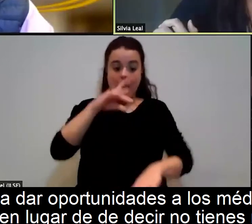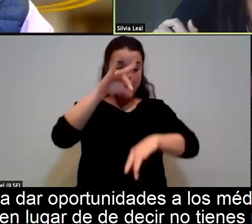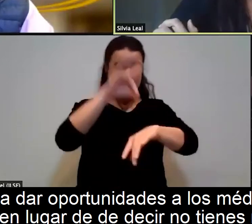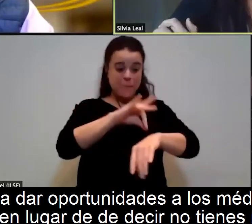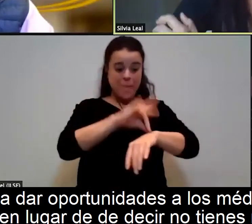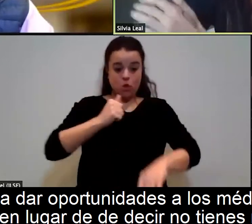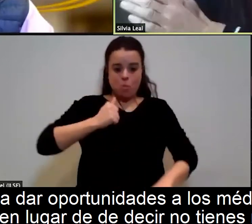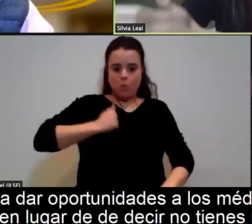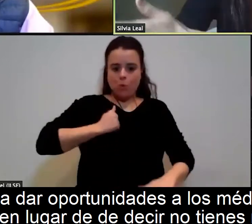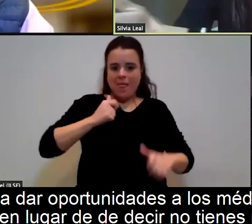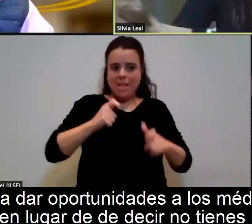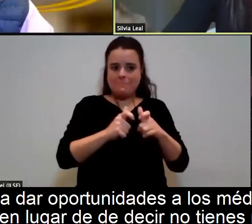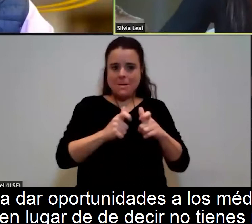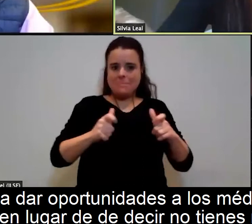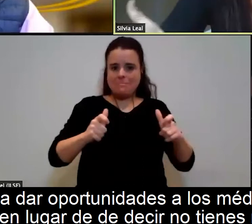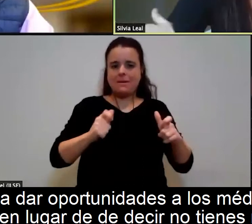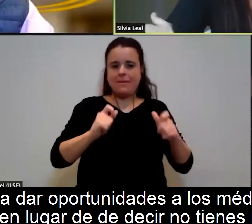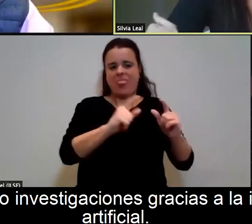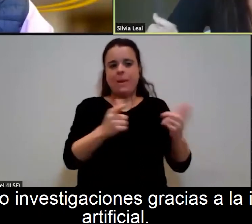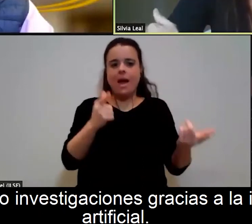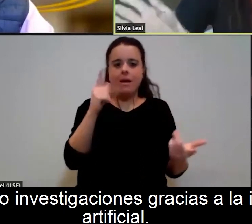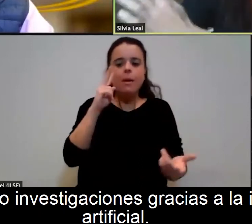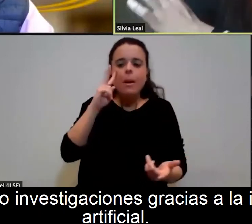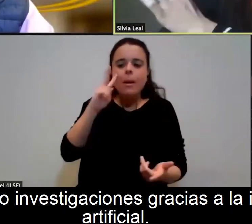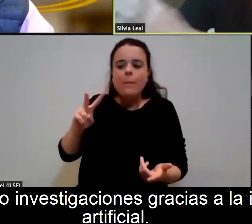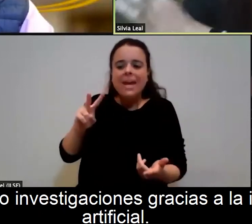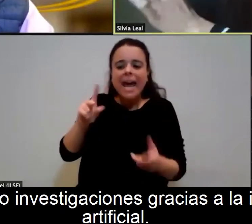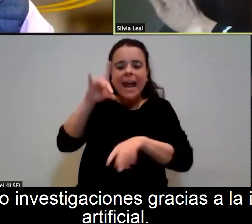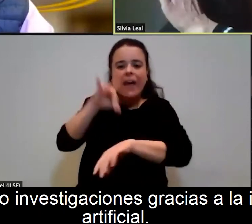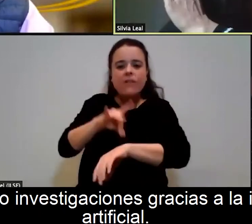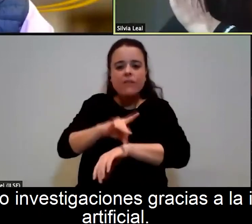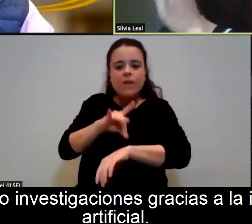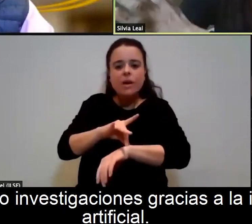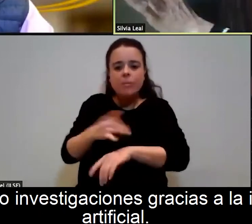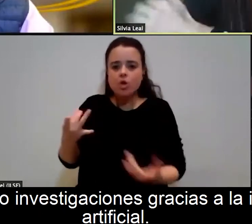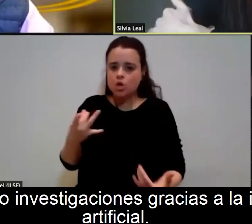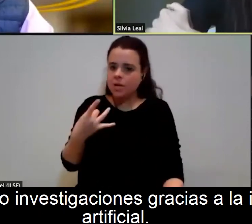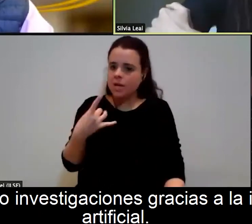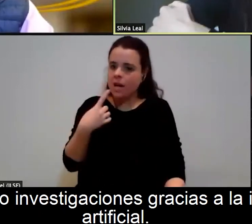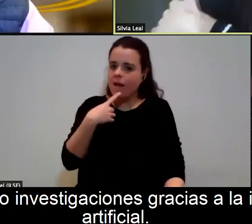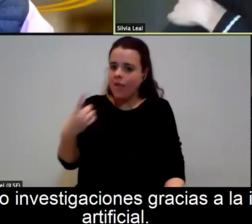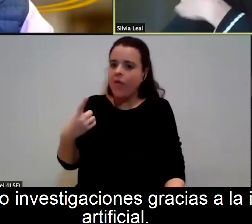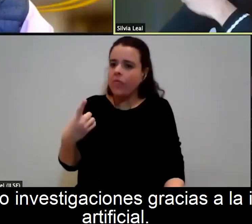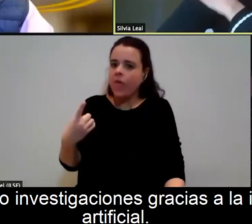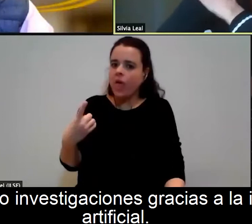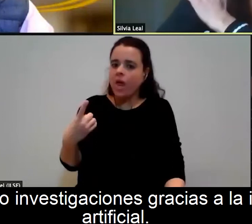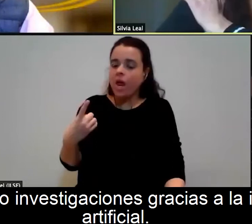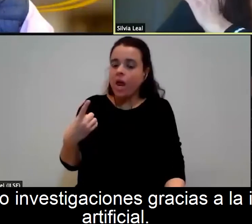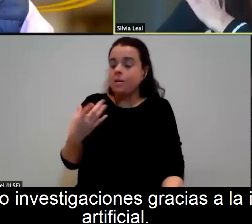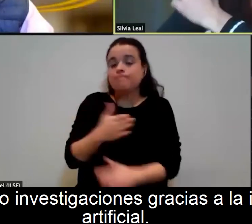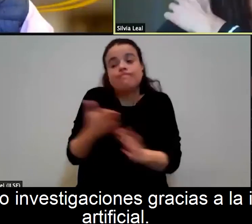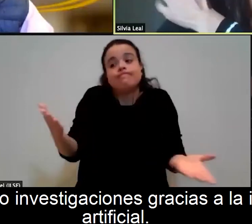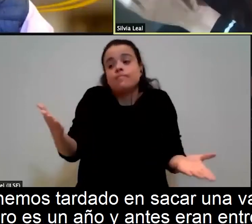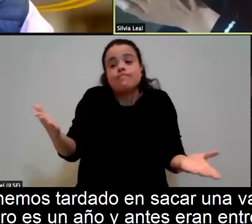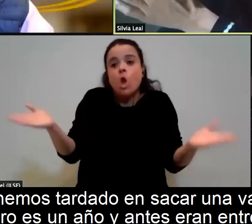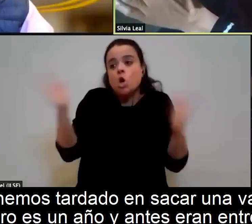que está enfermo y en lugar de decir, oye, no tienes nada que hacer. No, es que están saliendo, bueno, pues muchas investigaciones gracias a la inteligencia